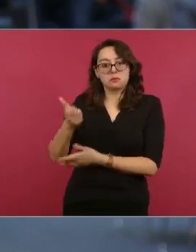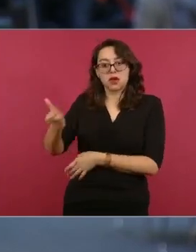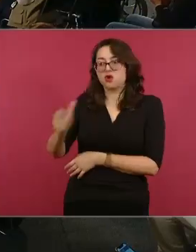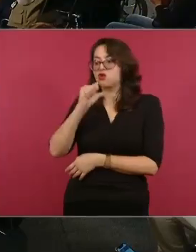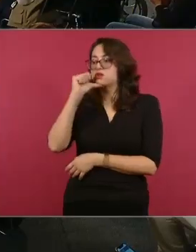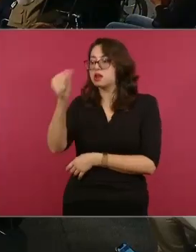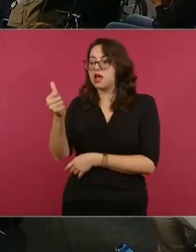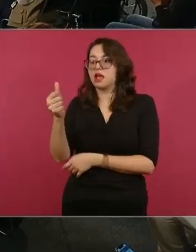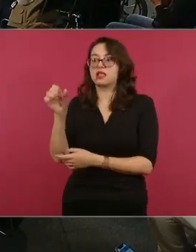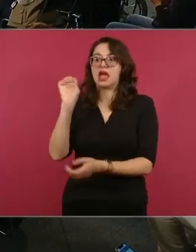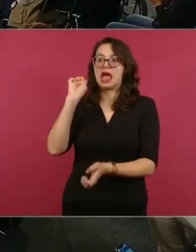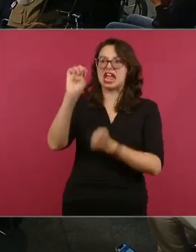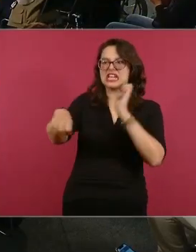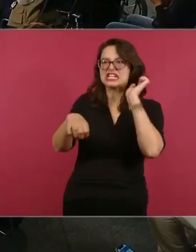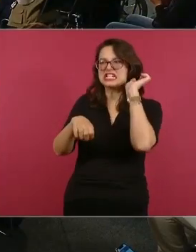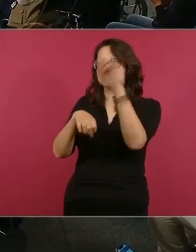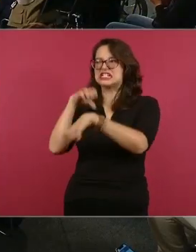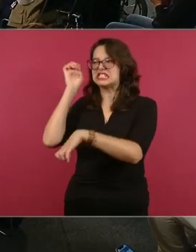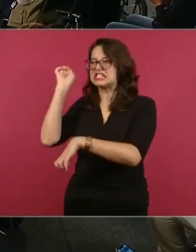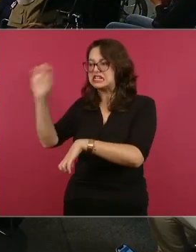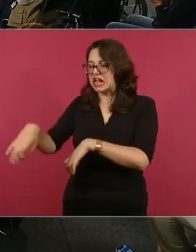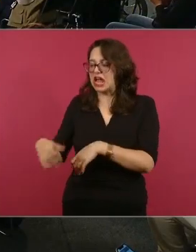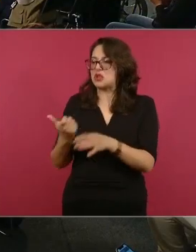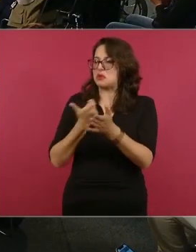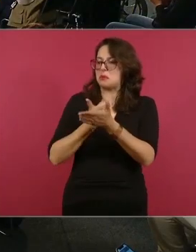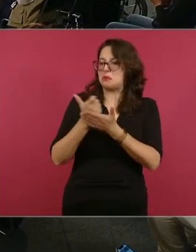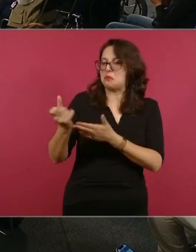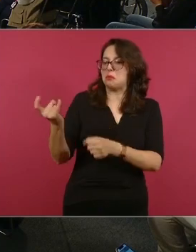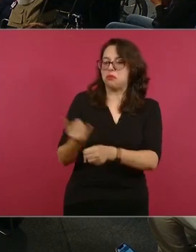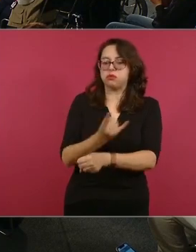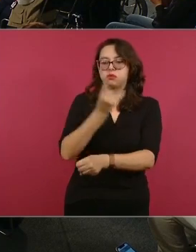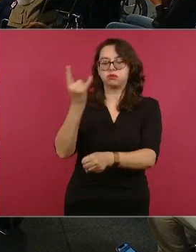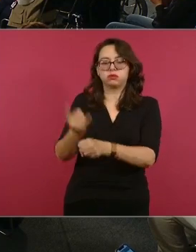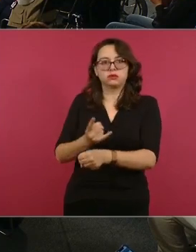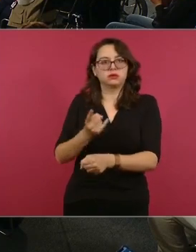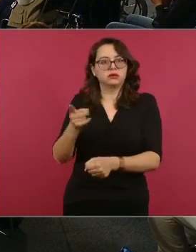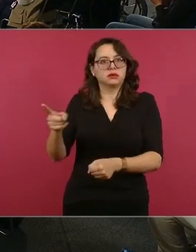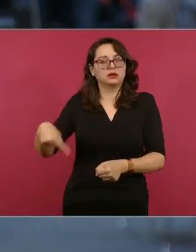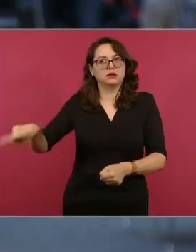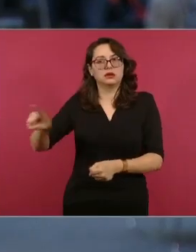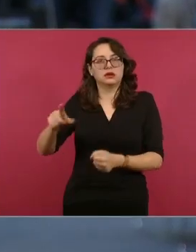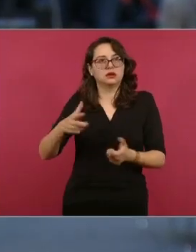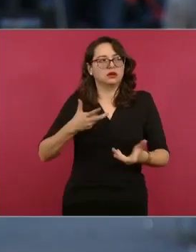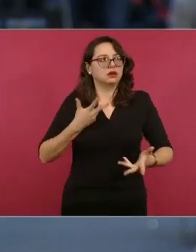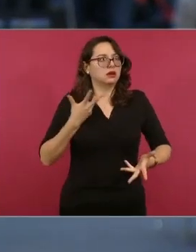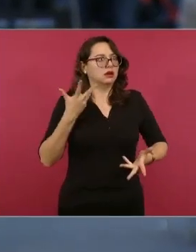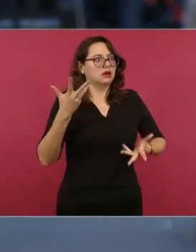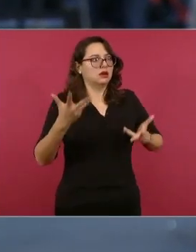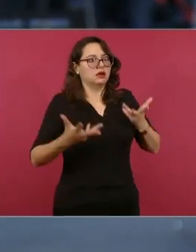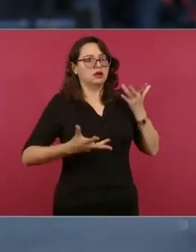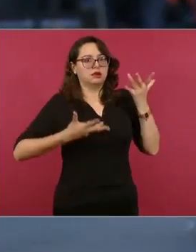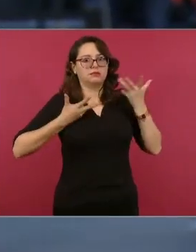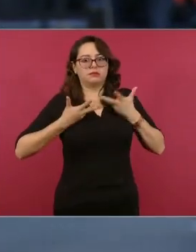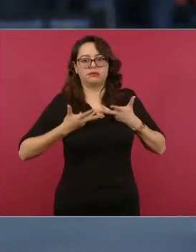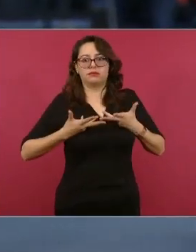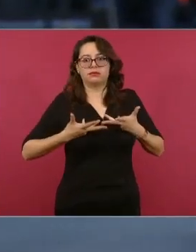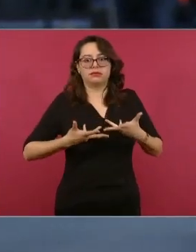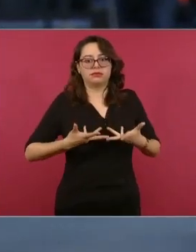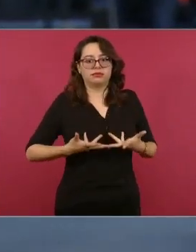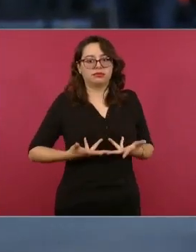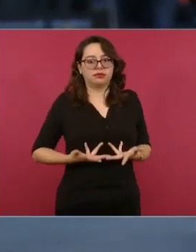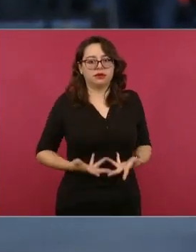cobros indebidos, a pagos indebidos. Muchos de ellos, bueno, participaron en